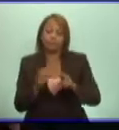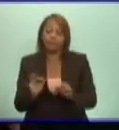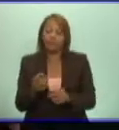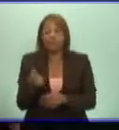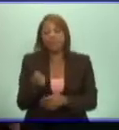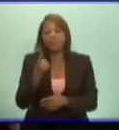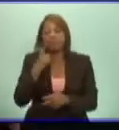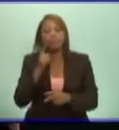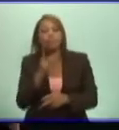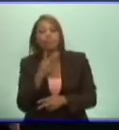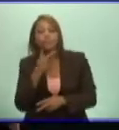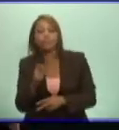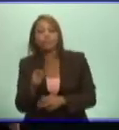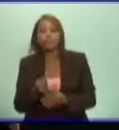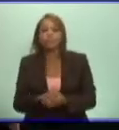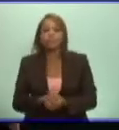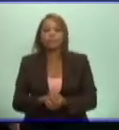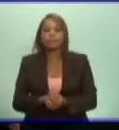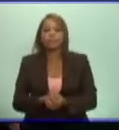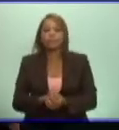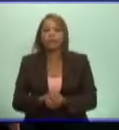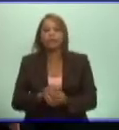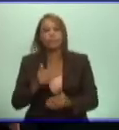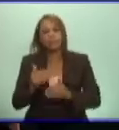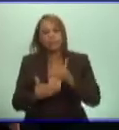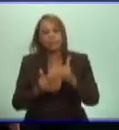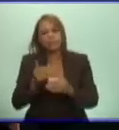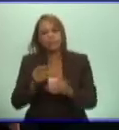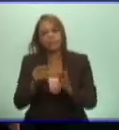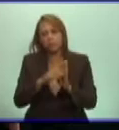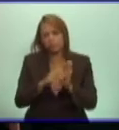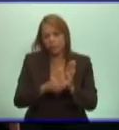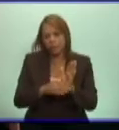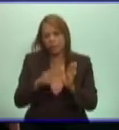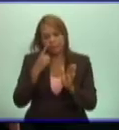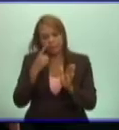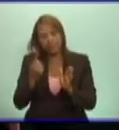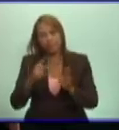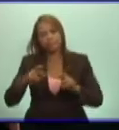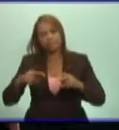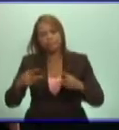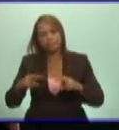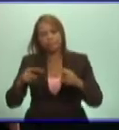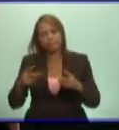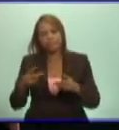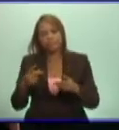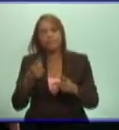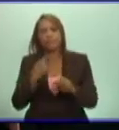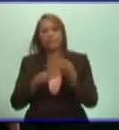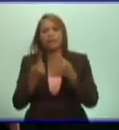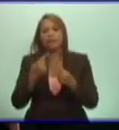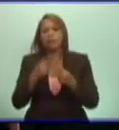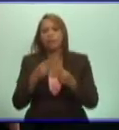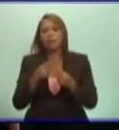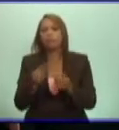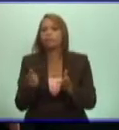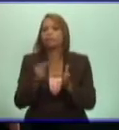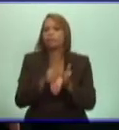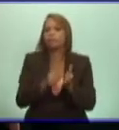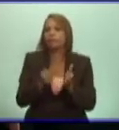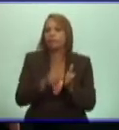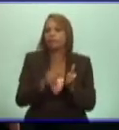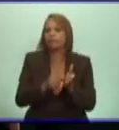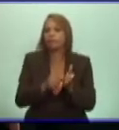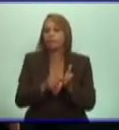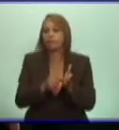clase. Sin embargo, ustedes verán en el transcurso de este programa que van a haber retransmisiones de algunos elementos puntuales